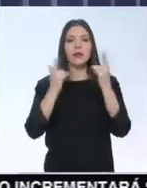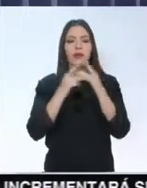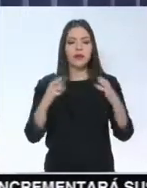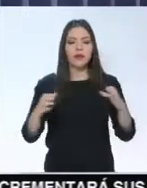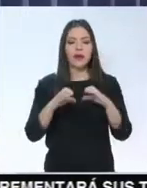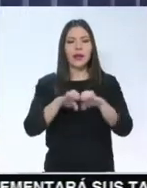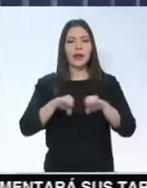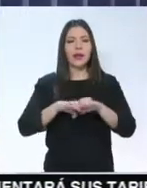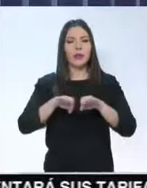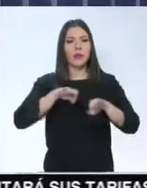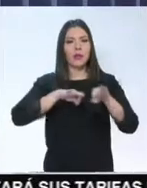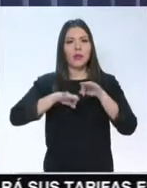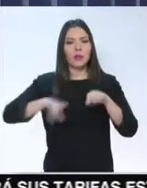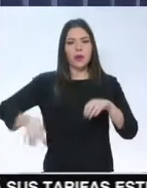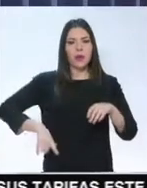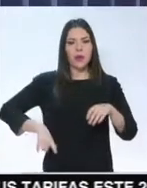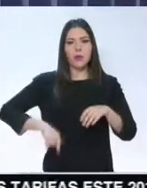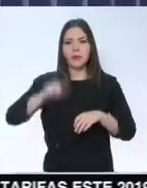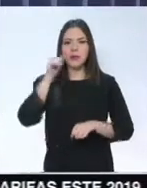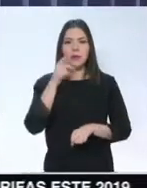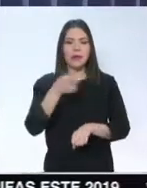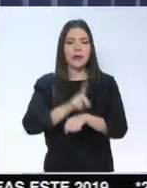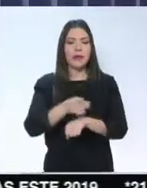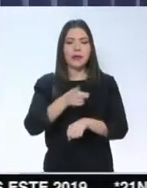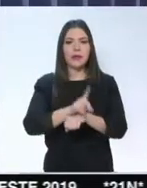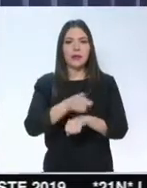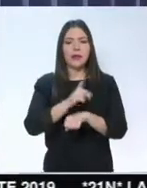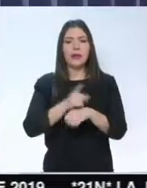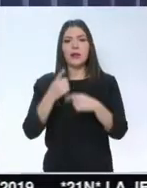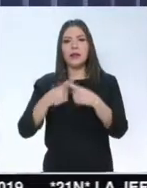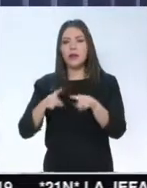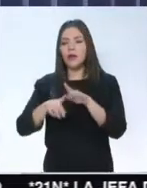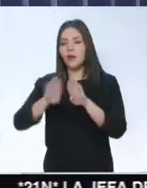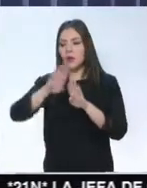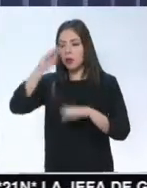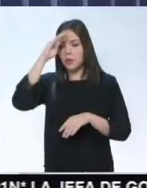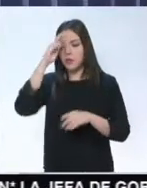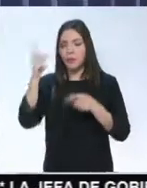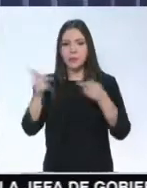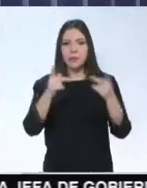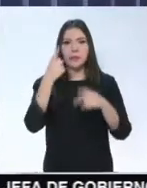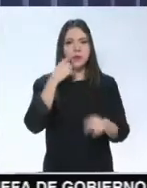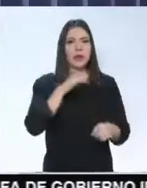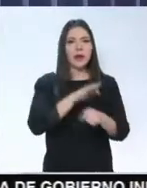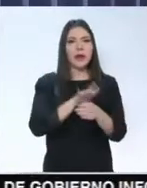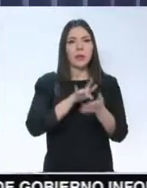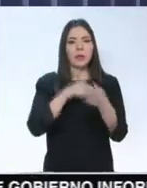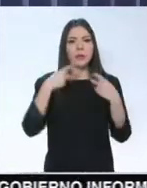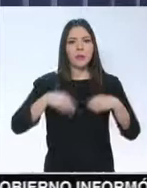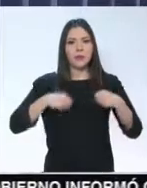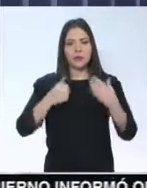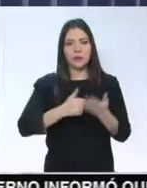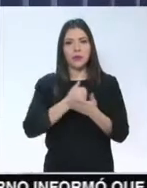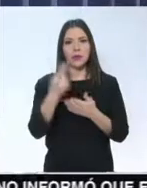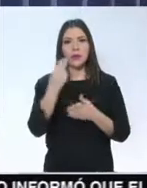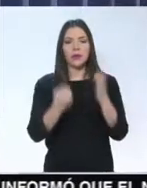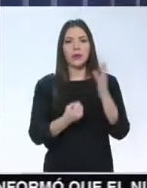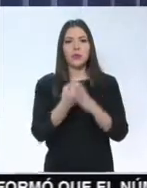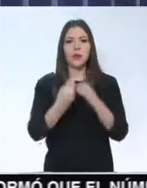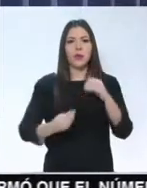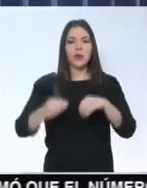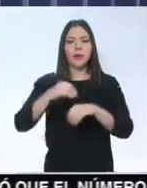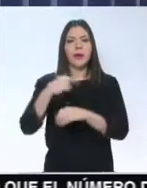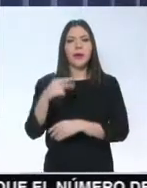la confianza de los capitalinos. Para llevarlo a cabo, se tienen diversas estrategias y una de ellas, pues fíjese que es la elaboración de una plataforma que